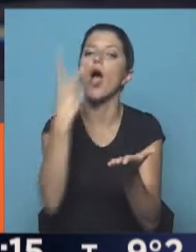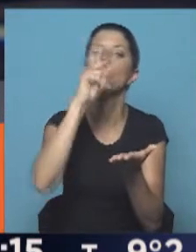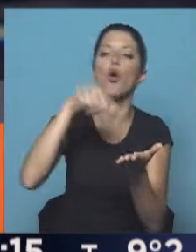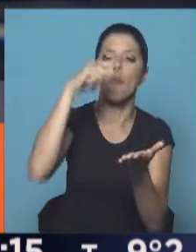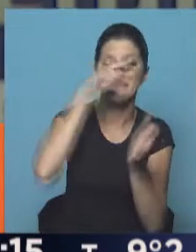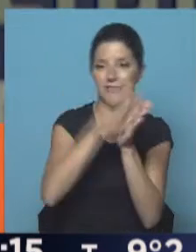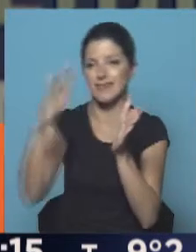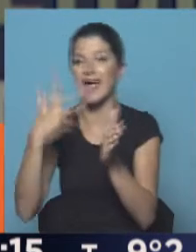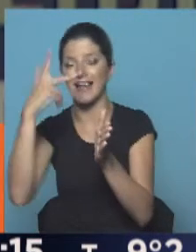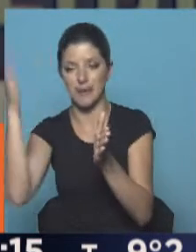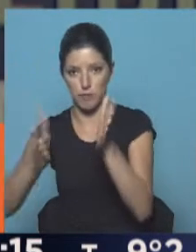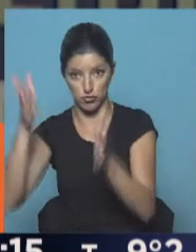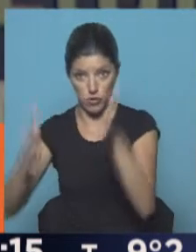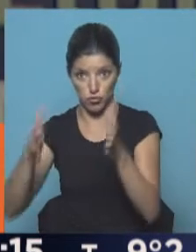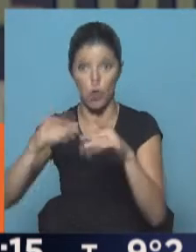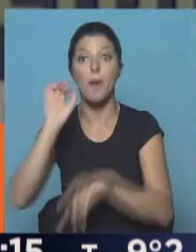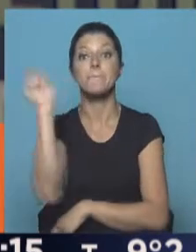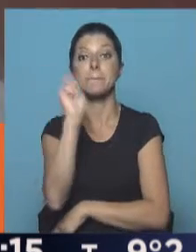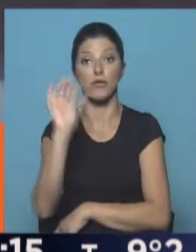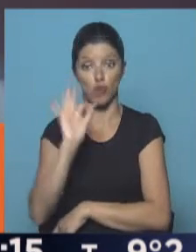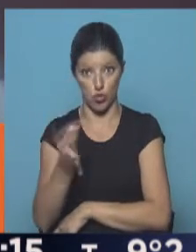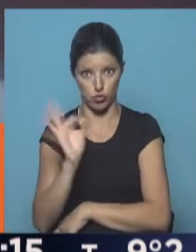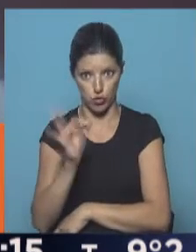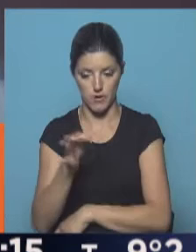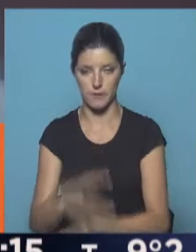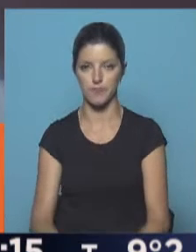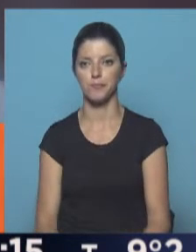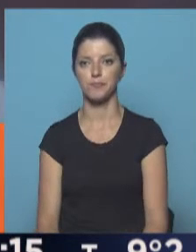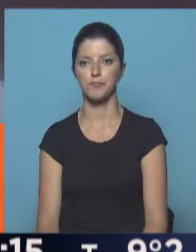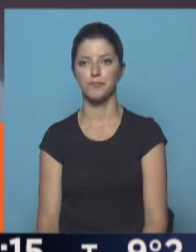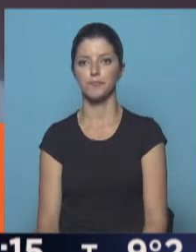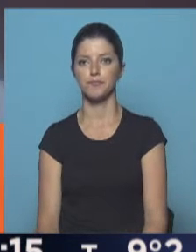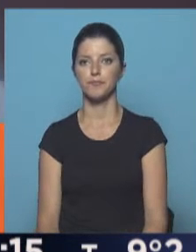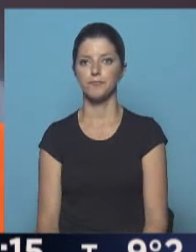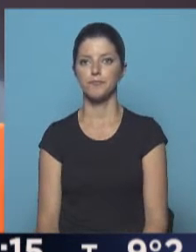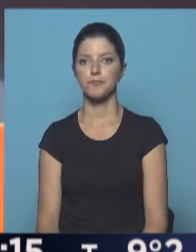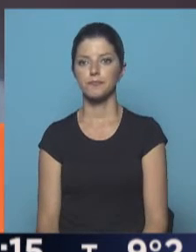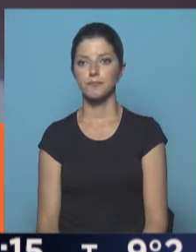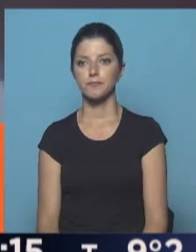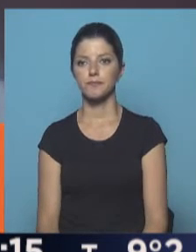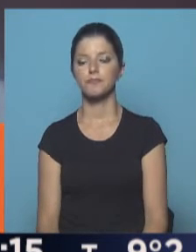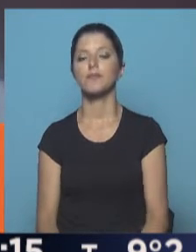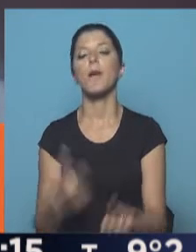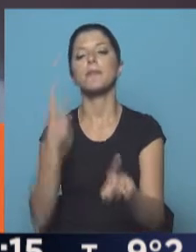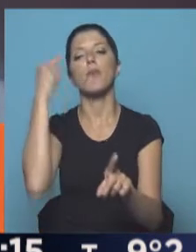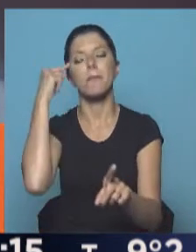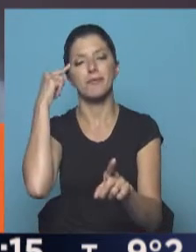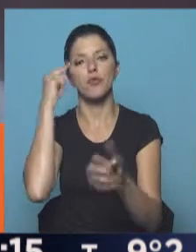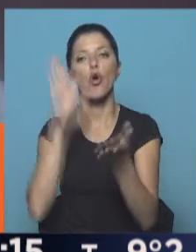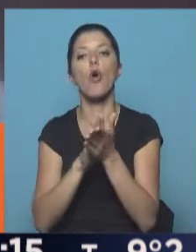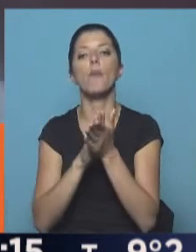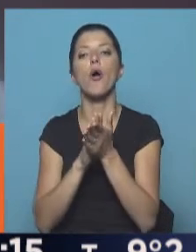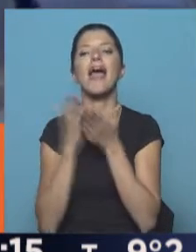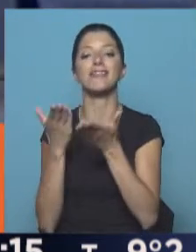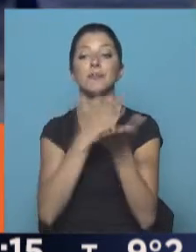2,7 y el 3% en octubre. Parte porque, bueno, depende cómo se tome el ajuste de las tarifas de gas. Claro.